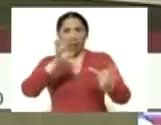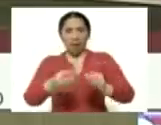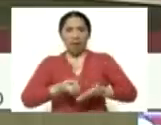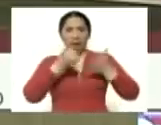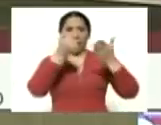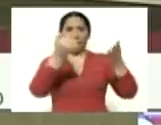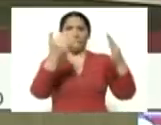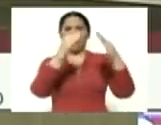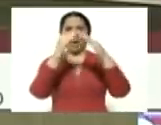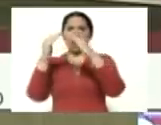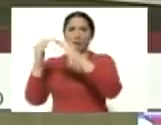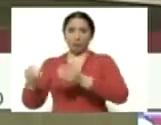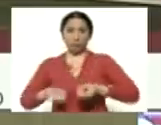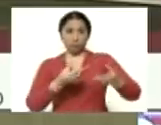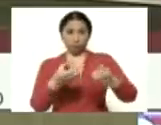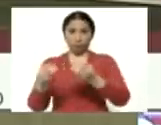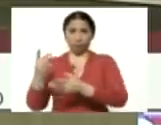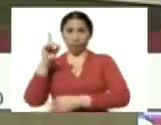vivienda,